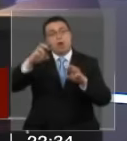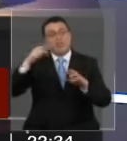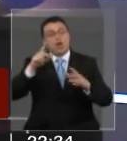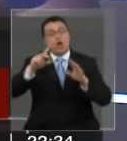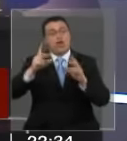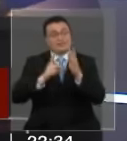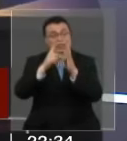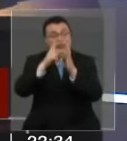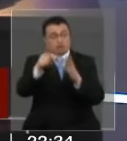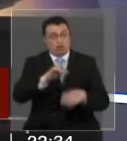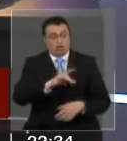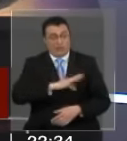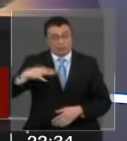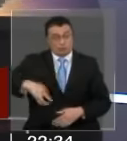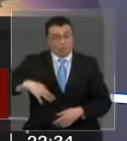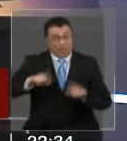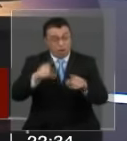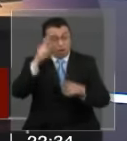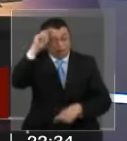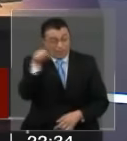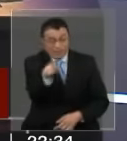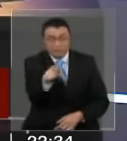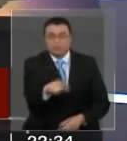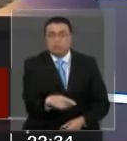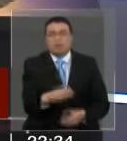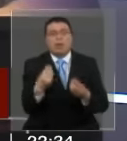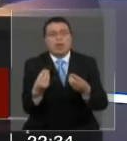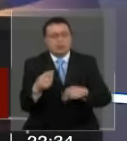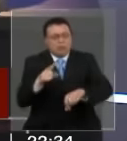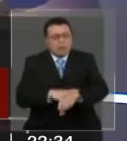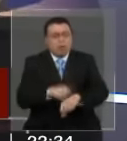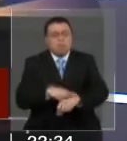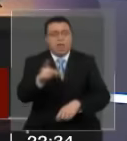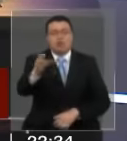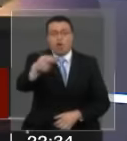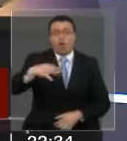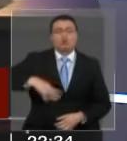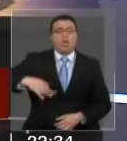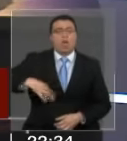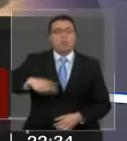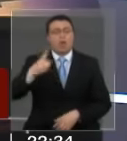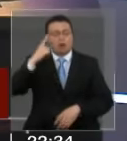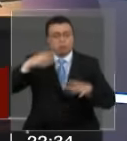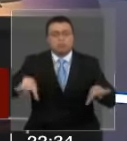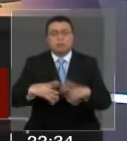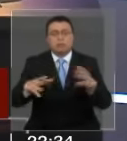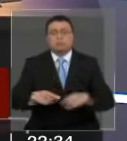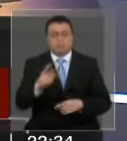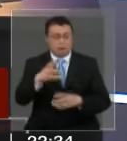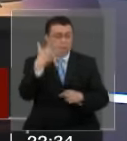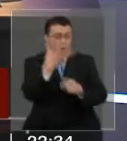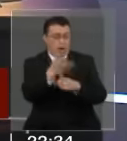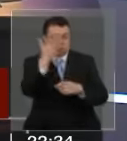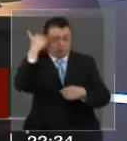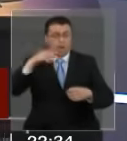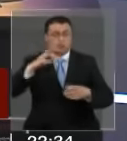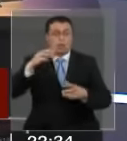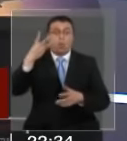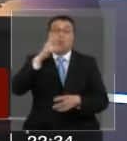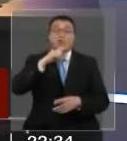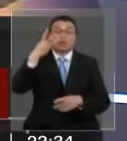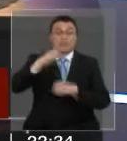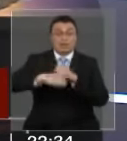establecieron los ciudadanos. Así es. Dime en qué momento los ciudadanos tomaron la decisión de los que los cientos de miles de emprendedores que ha habido en este país en los últimos 30 años.